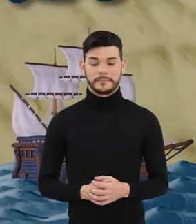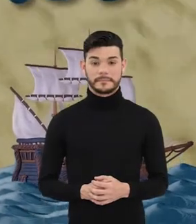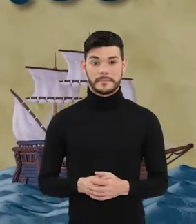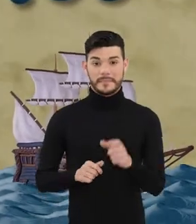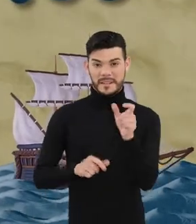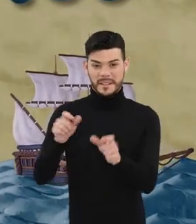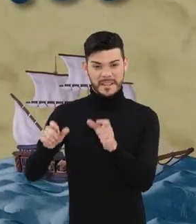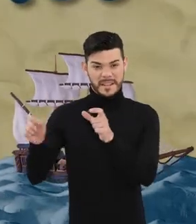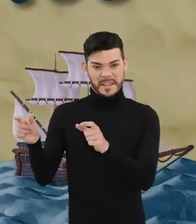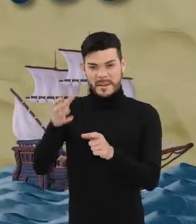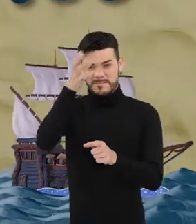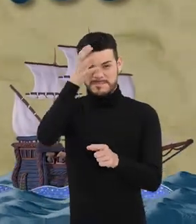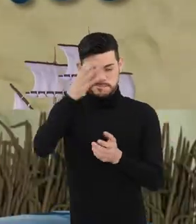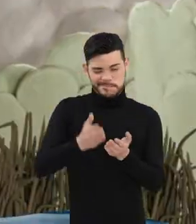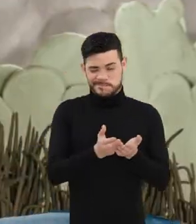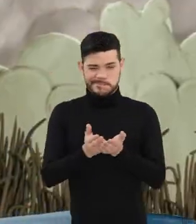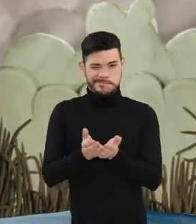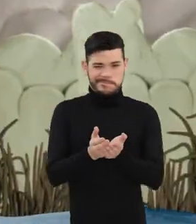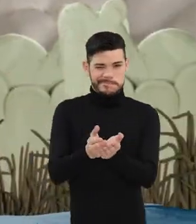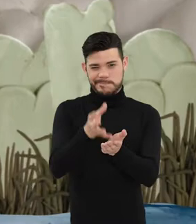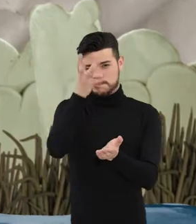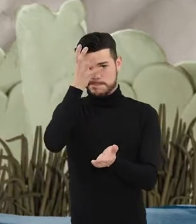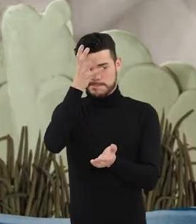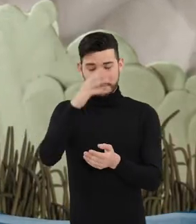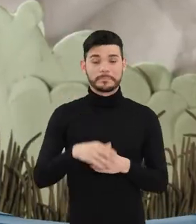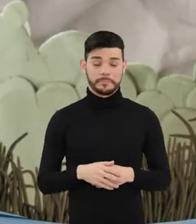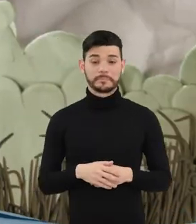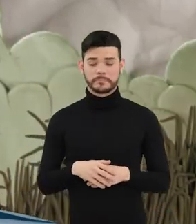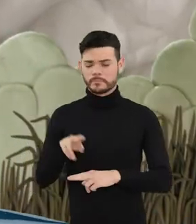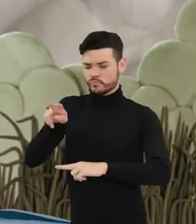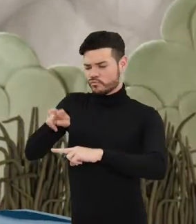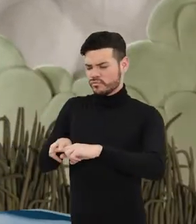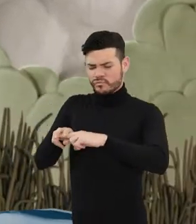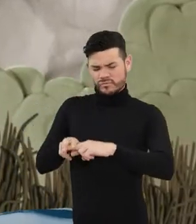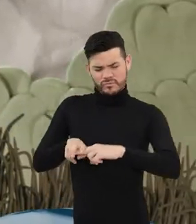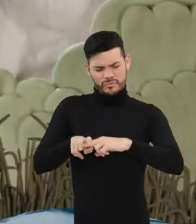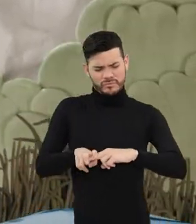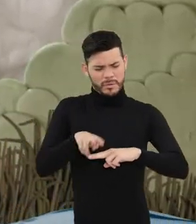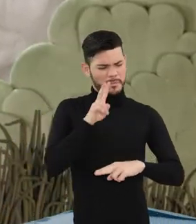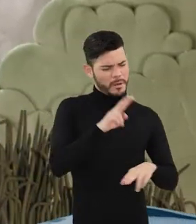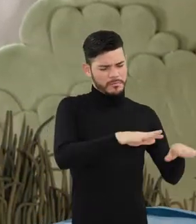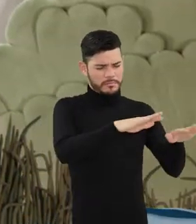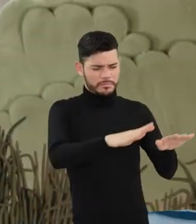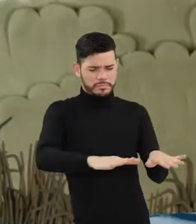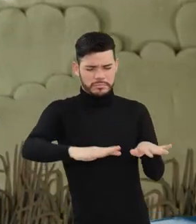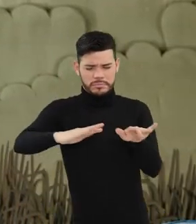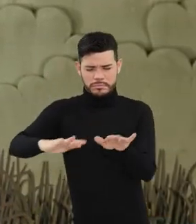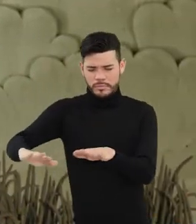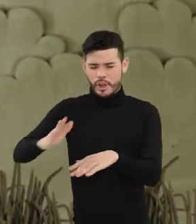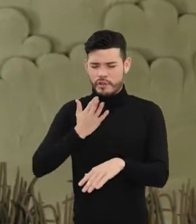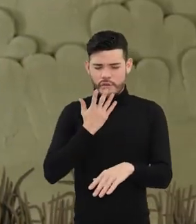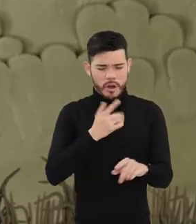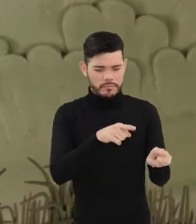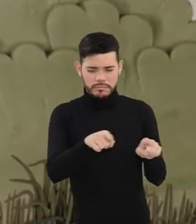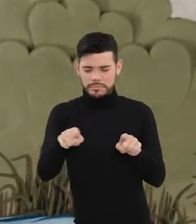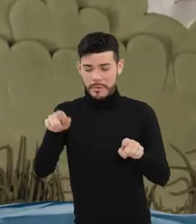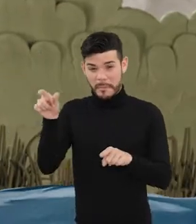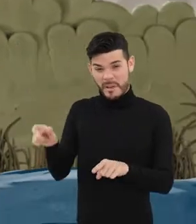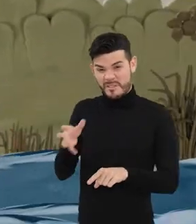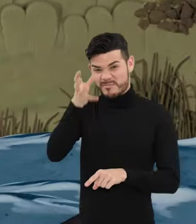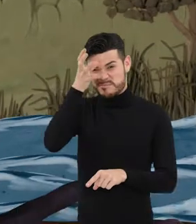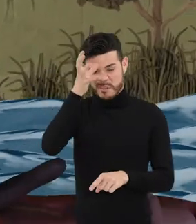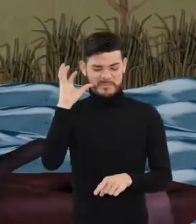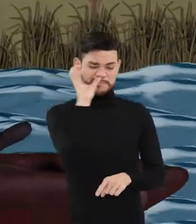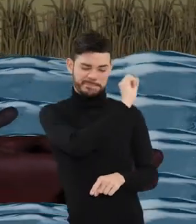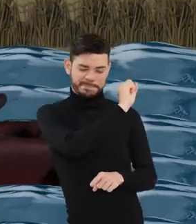Los navegantes. Observando el movimiento y el color de las aguas, el navegante experimentado determina la profundidad del